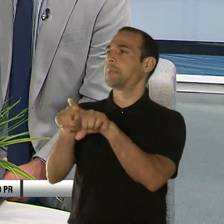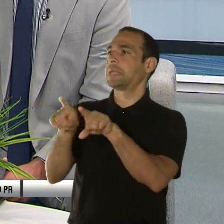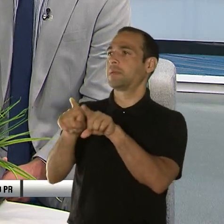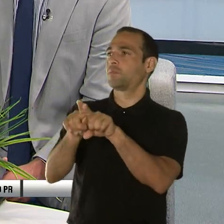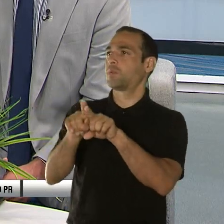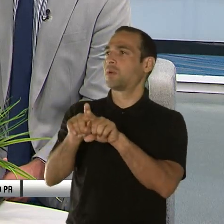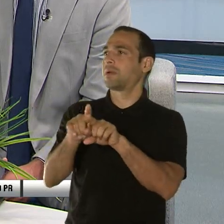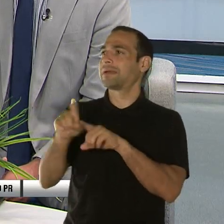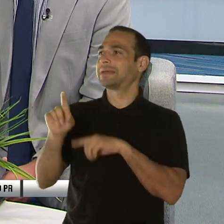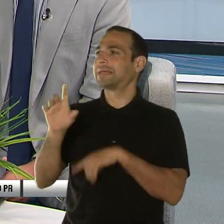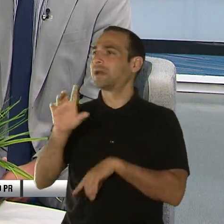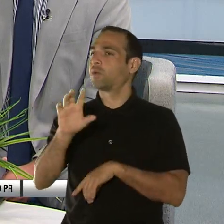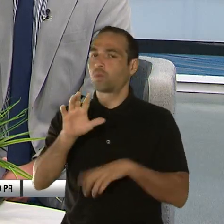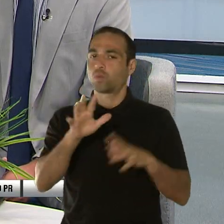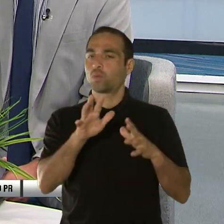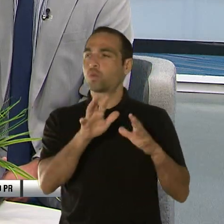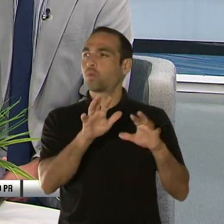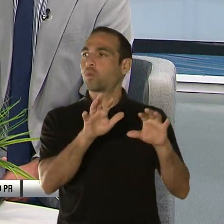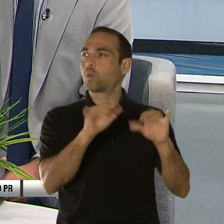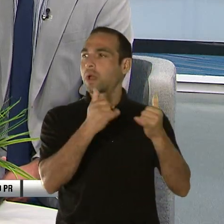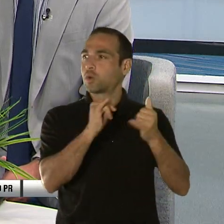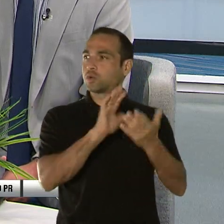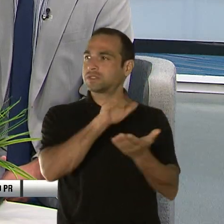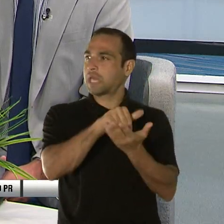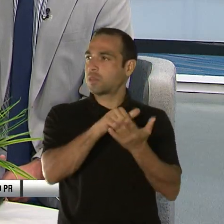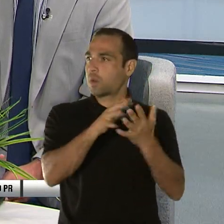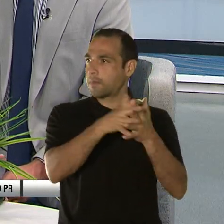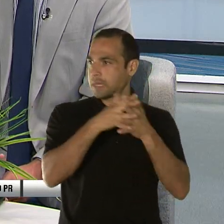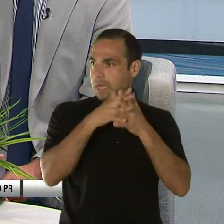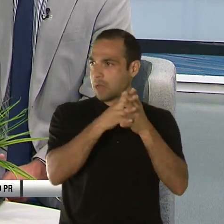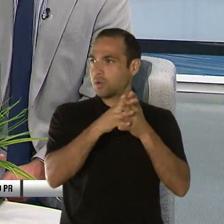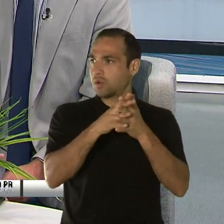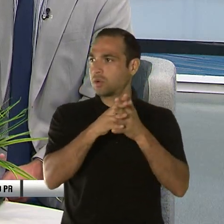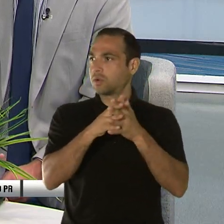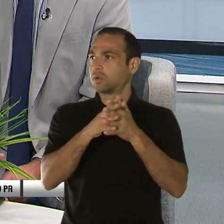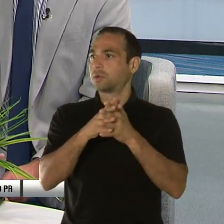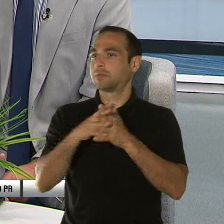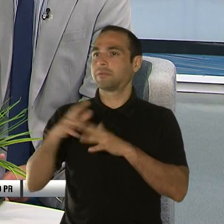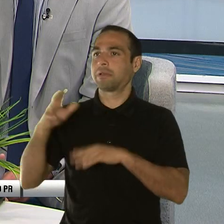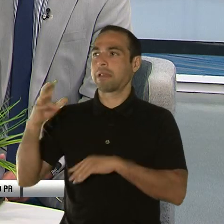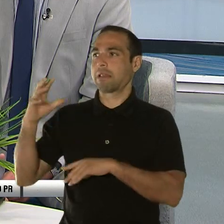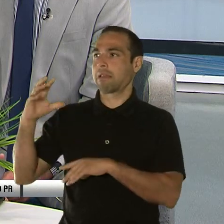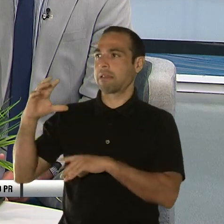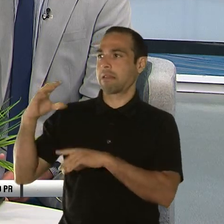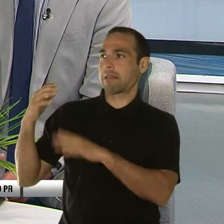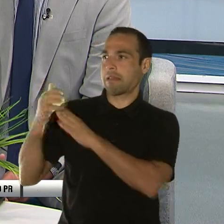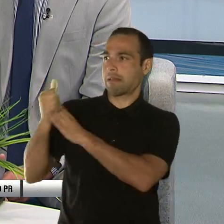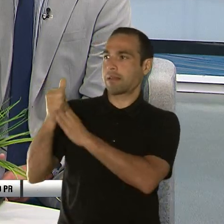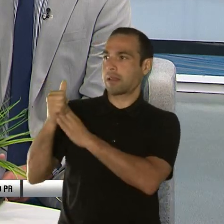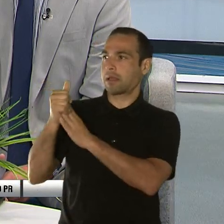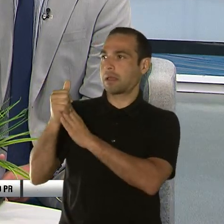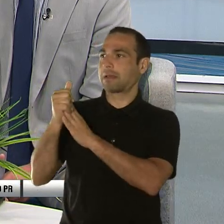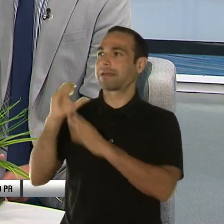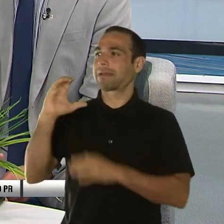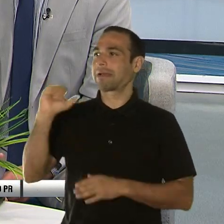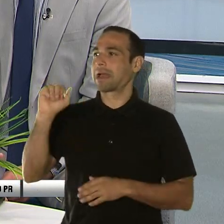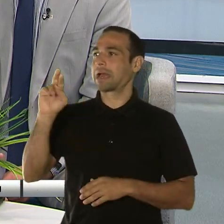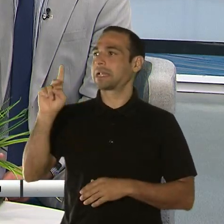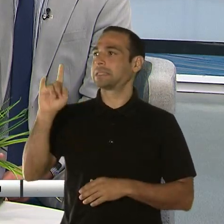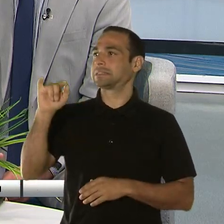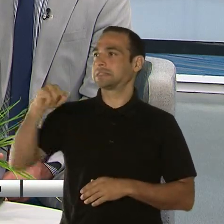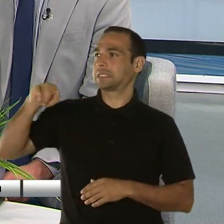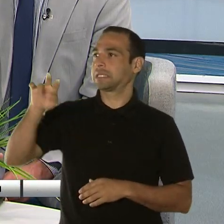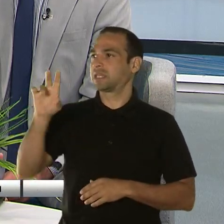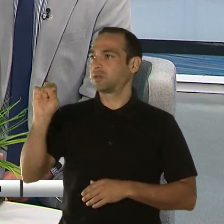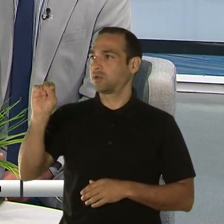Marta en los Juegos Centroamericanos están dirigidos por el la capitana del equipo es rosa Analí carasquillo que es portera actualmente